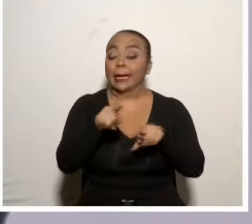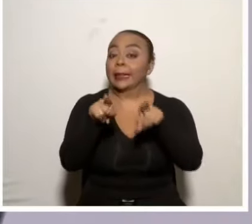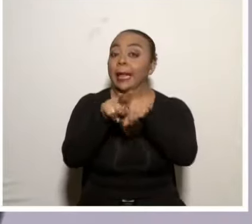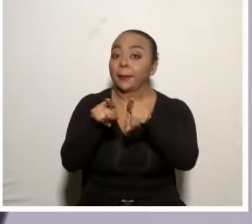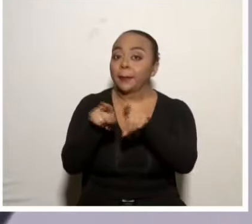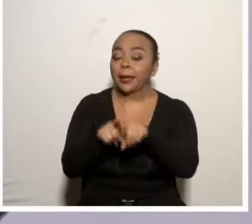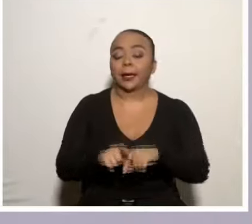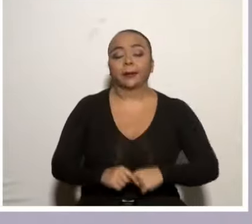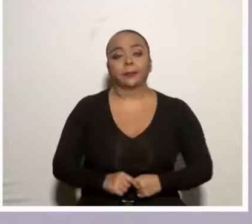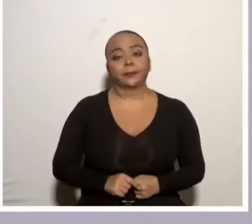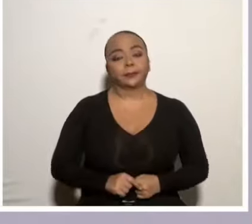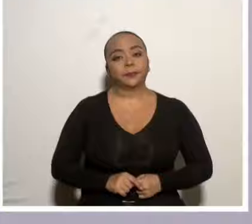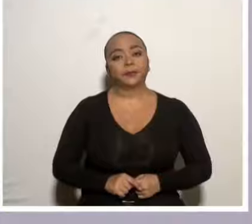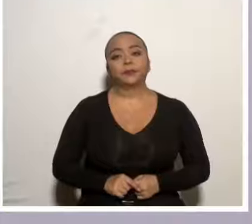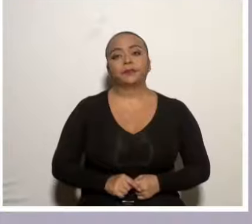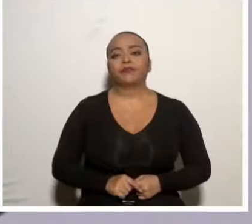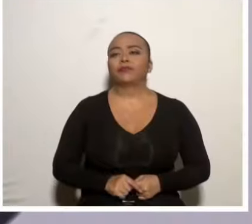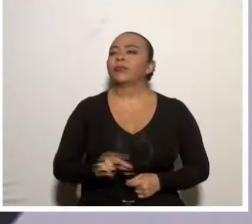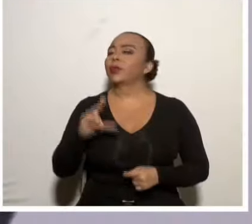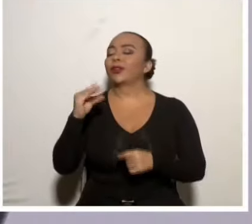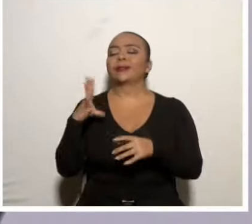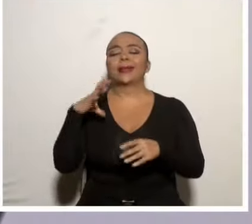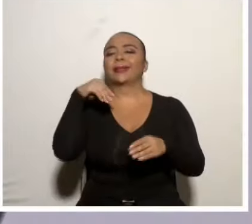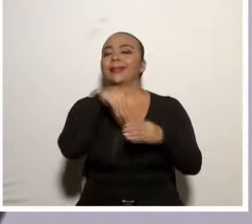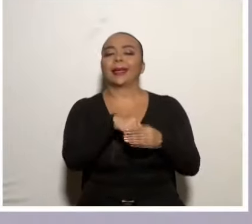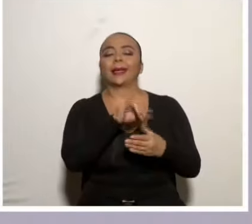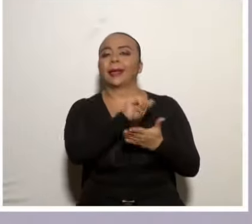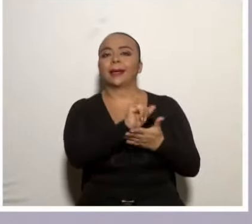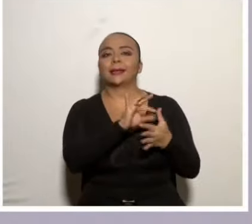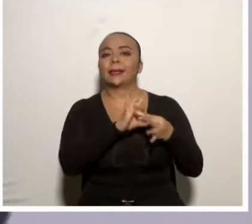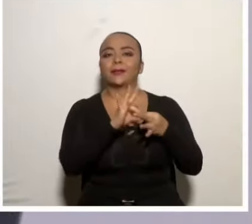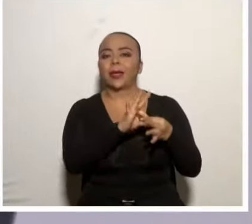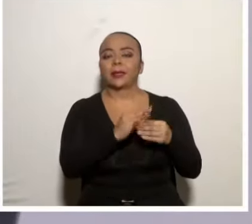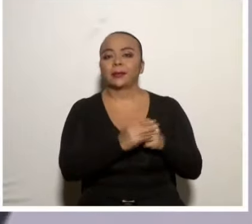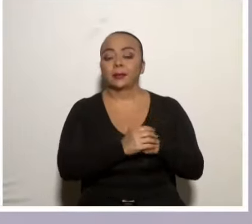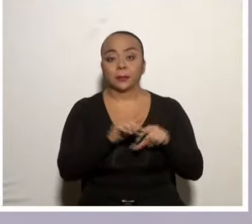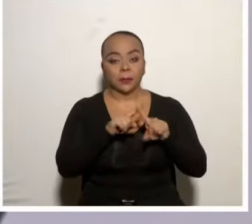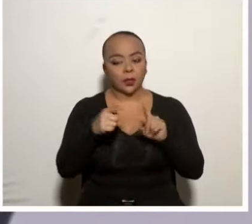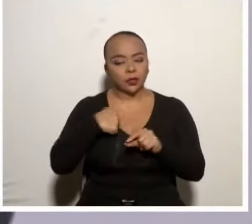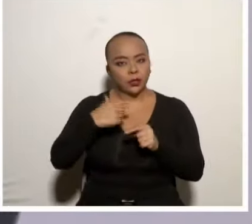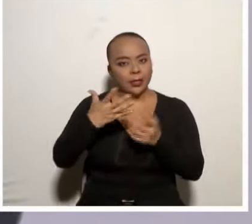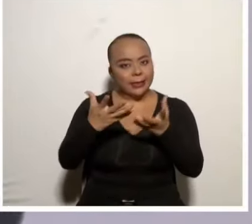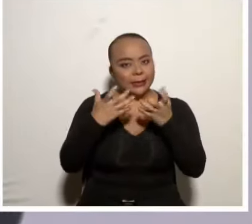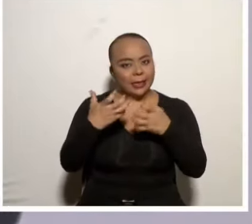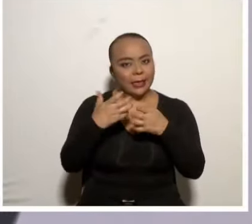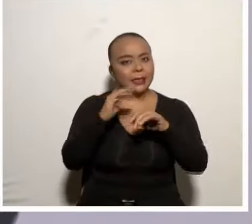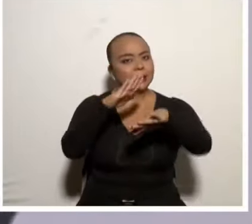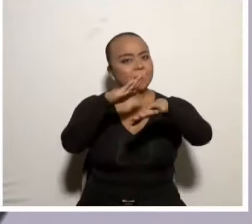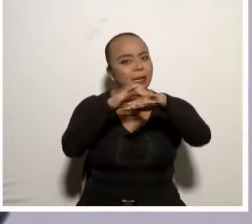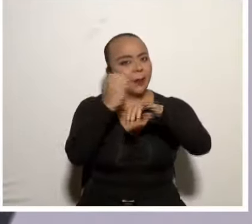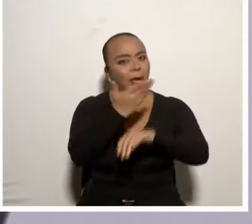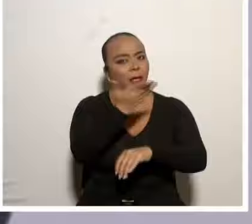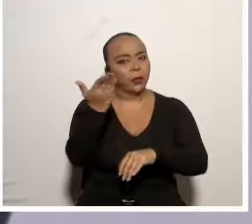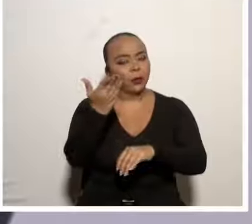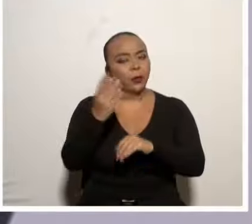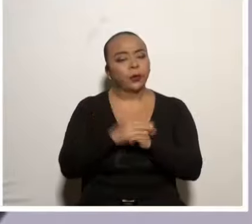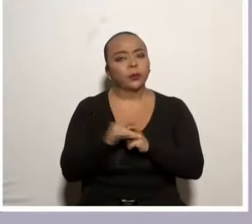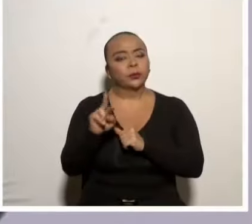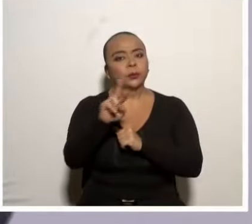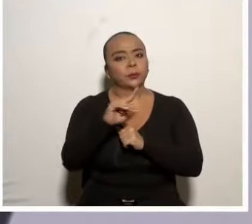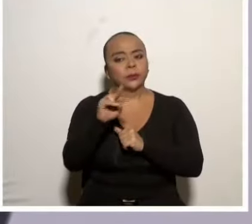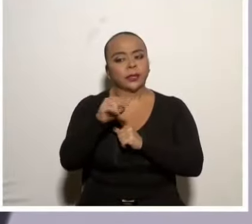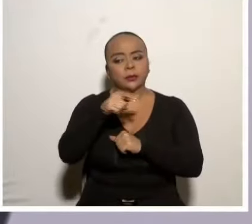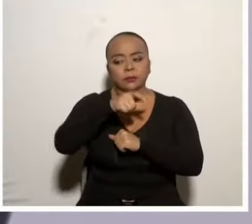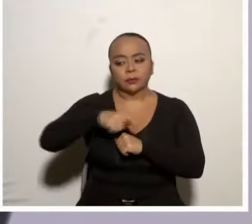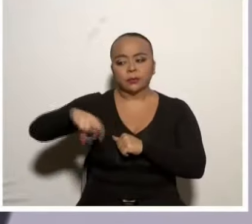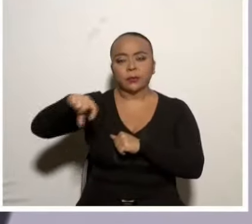también no se integren a estas redes. Pero yo quisiera hacerles un llamado a los compañeros aquí